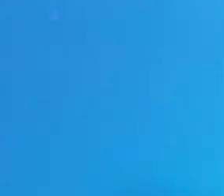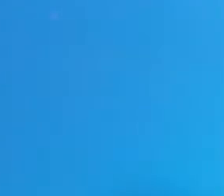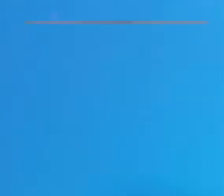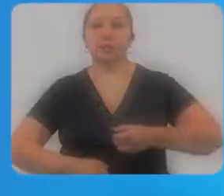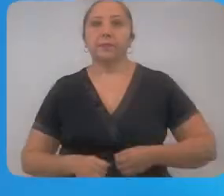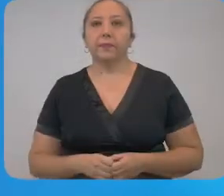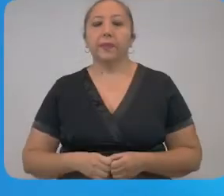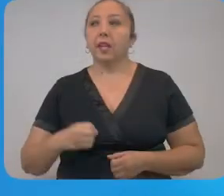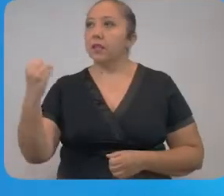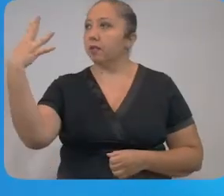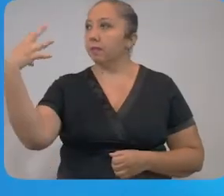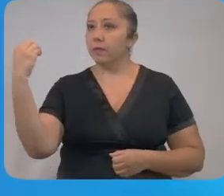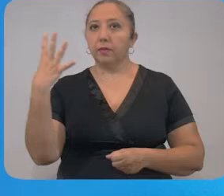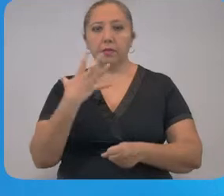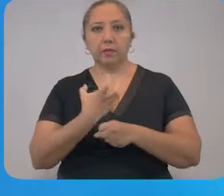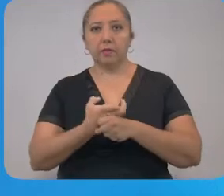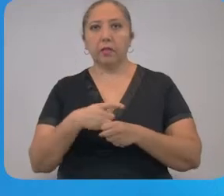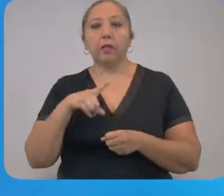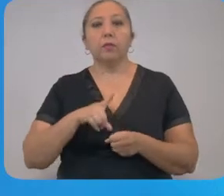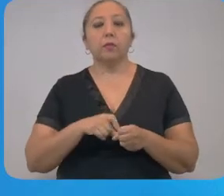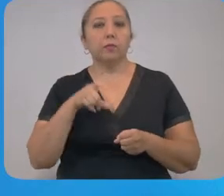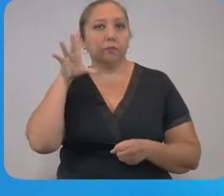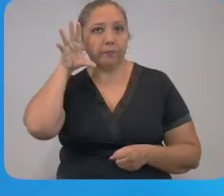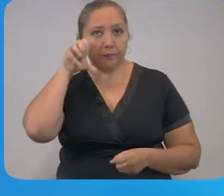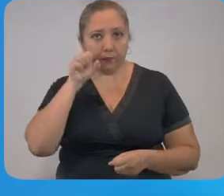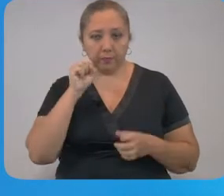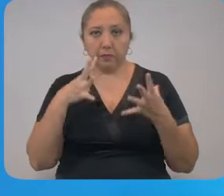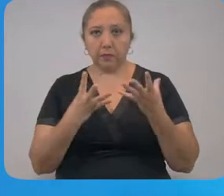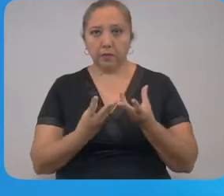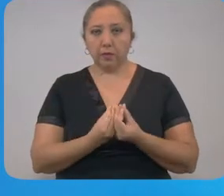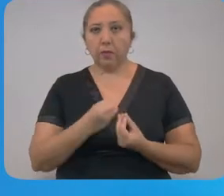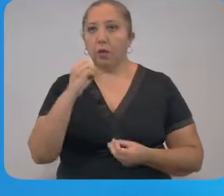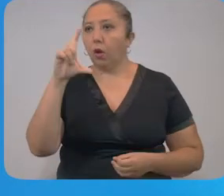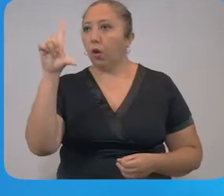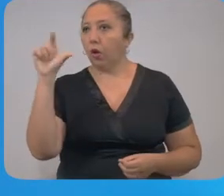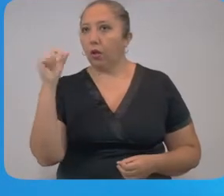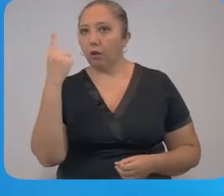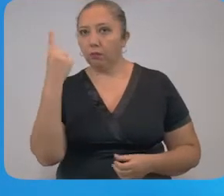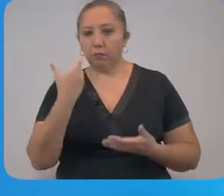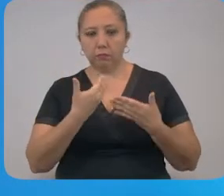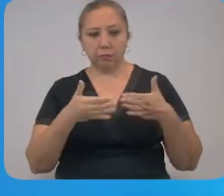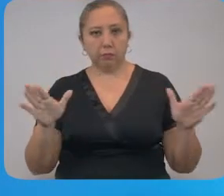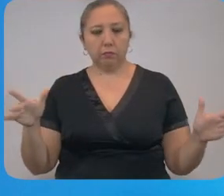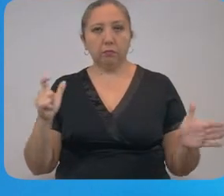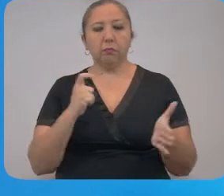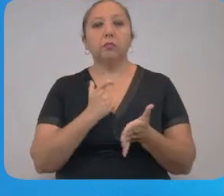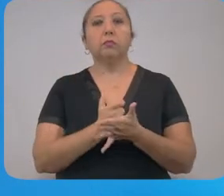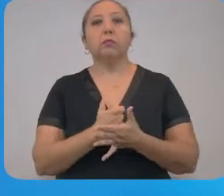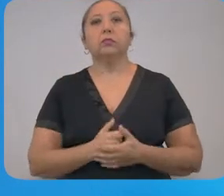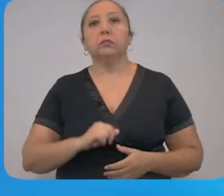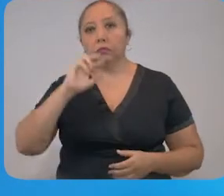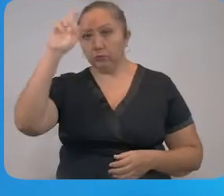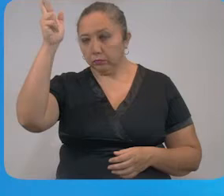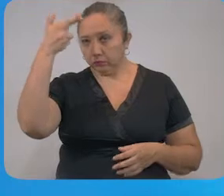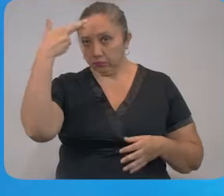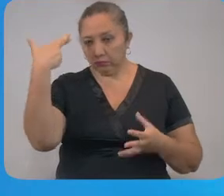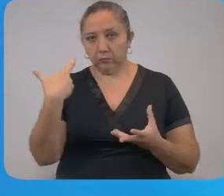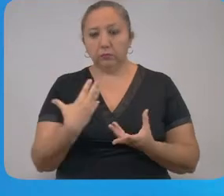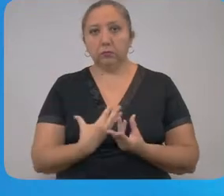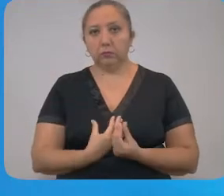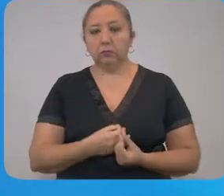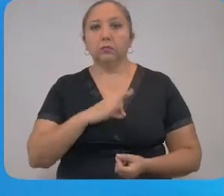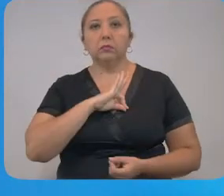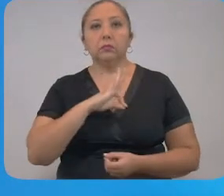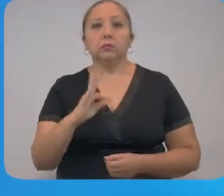tardes. El semáforo estatal está en naranja. Estamos en la ola 1 de reapertura económica. Les recordamos que